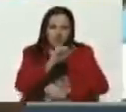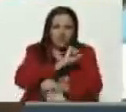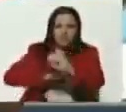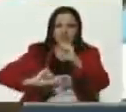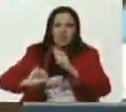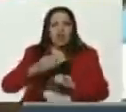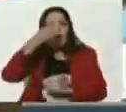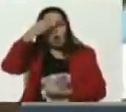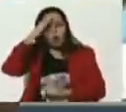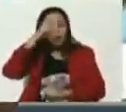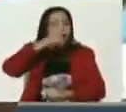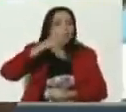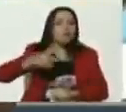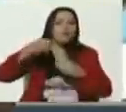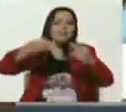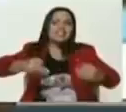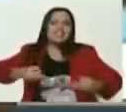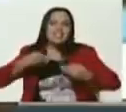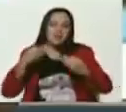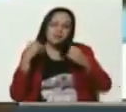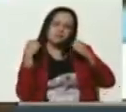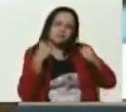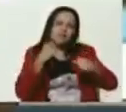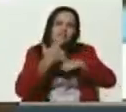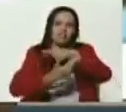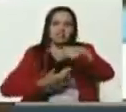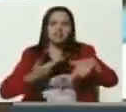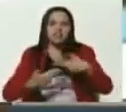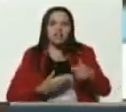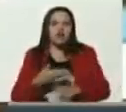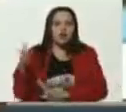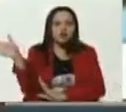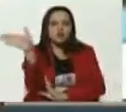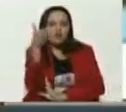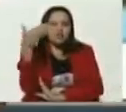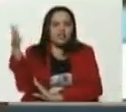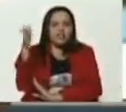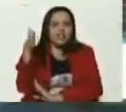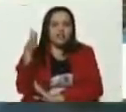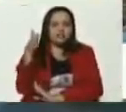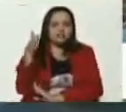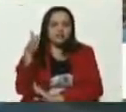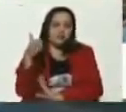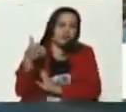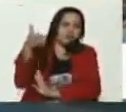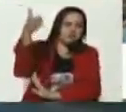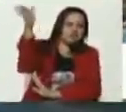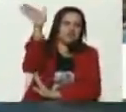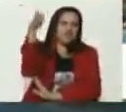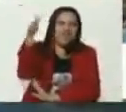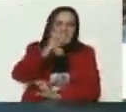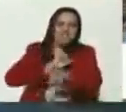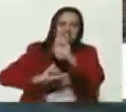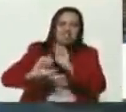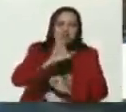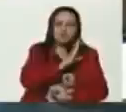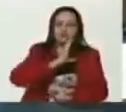Cuba y su pueblo siempre en rebeldía, con su bandera en alto defendiendo soberanía.